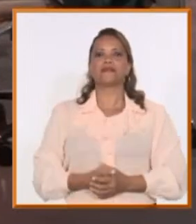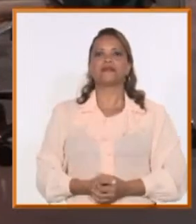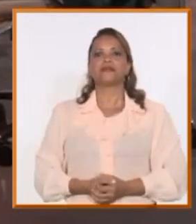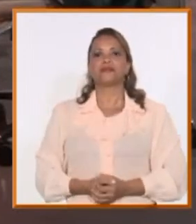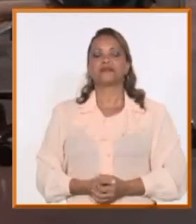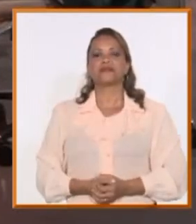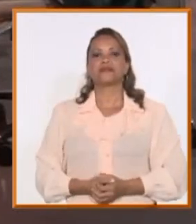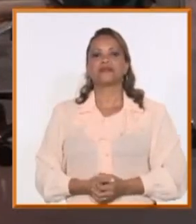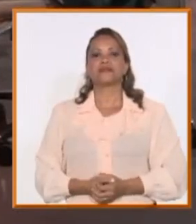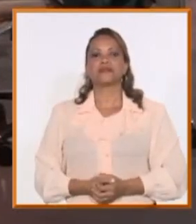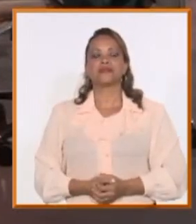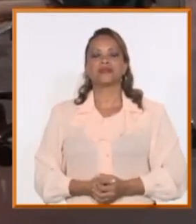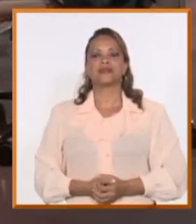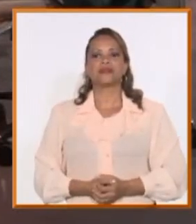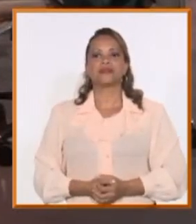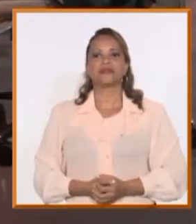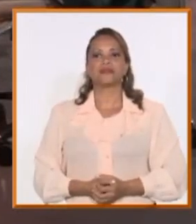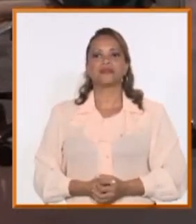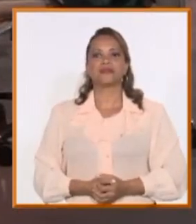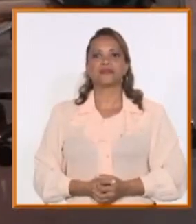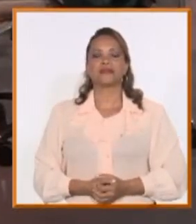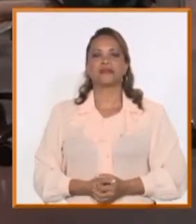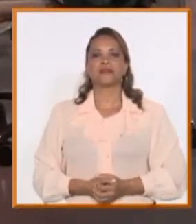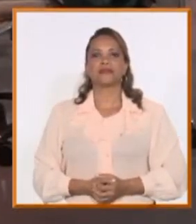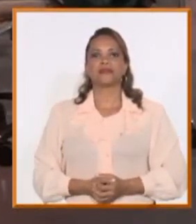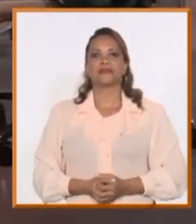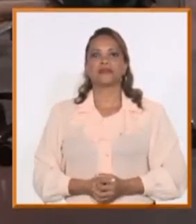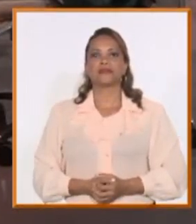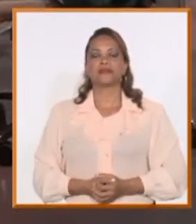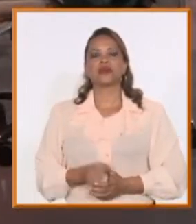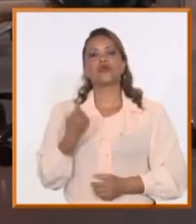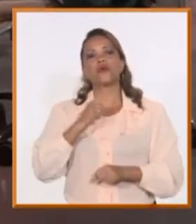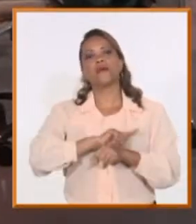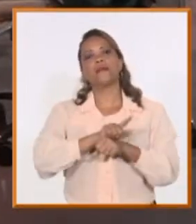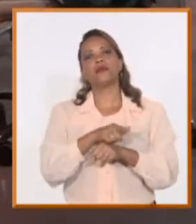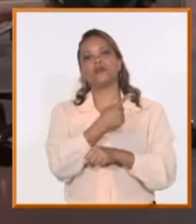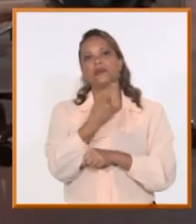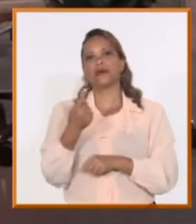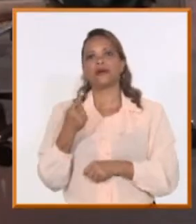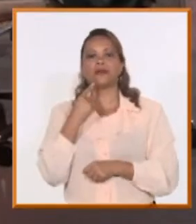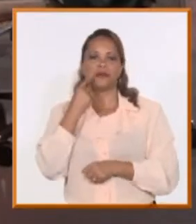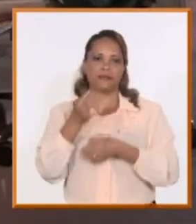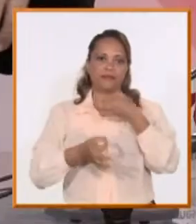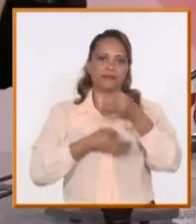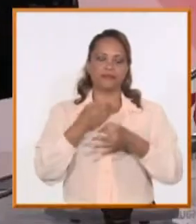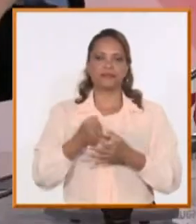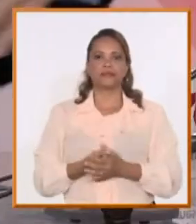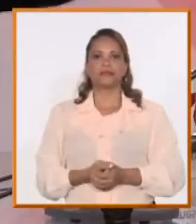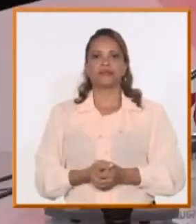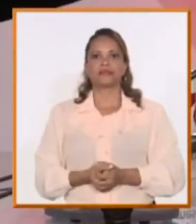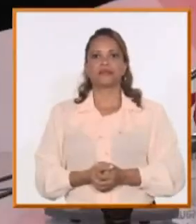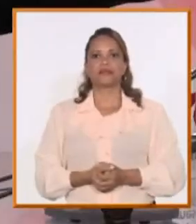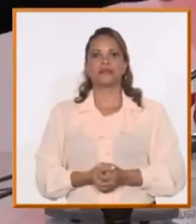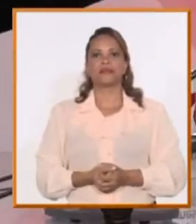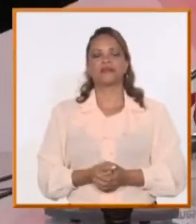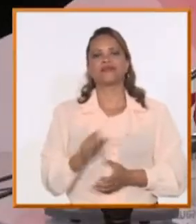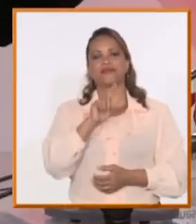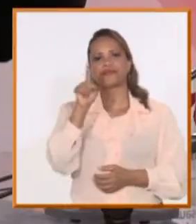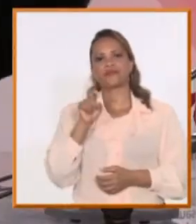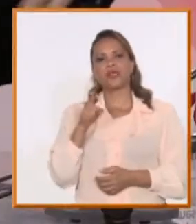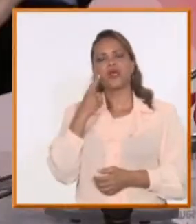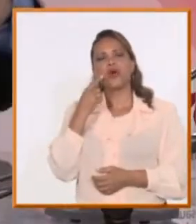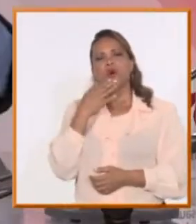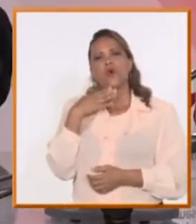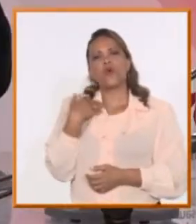creo que abre camino también hacia París. Me queda un minuto para cada uno. Mirando hacia París, ¿qué perspectivas